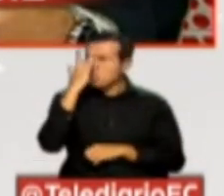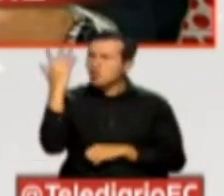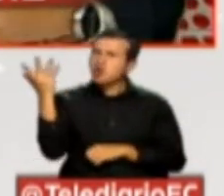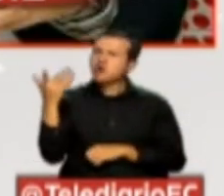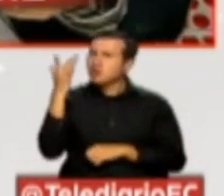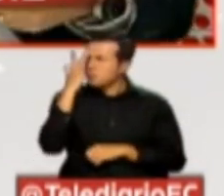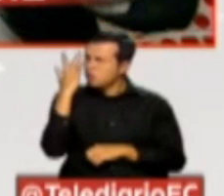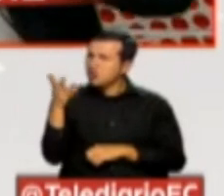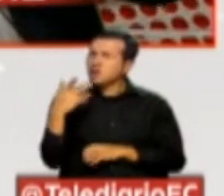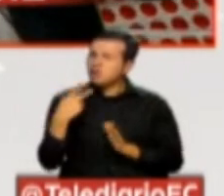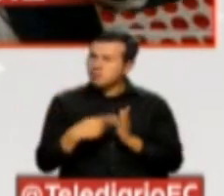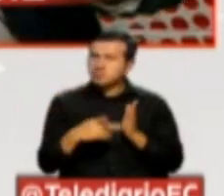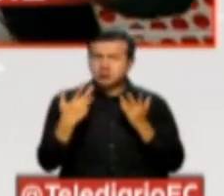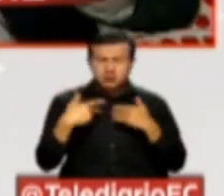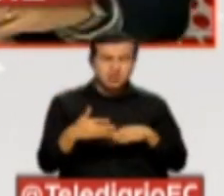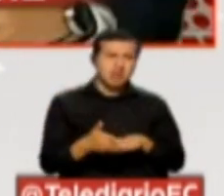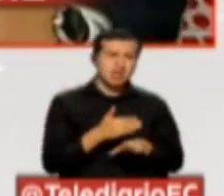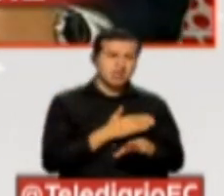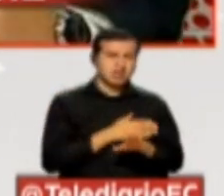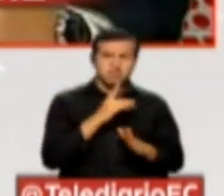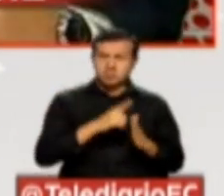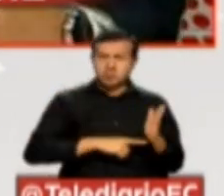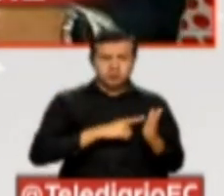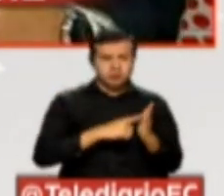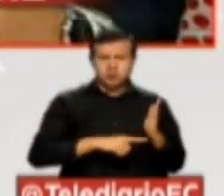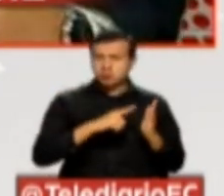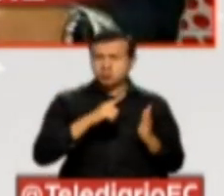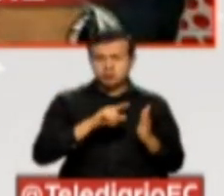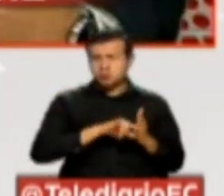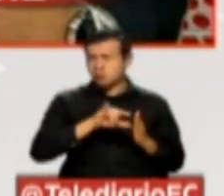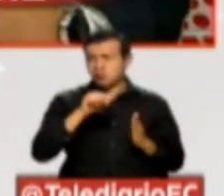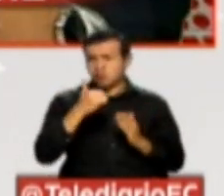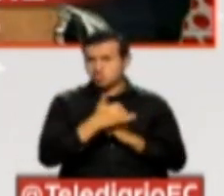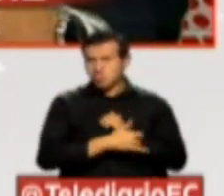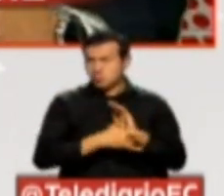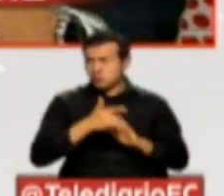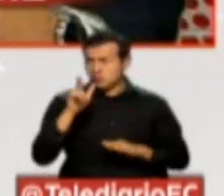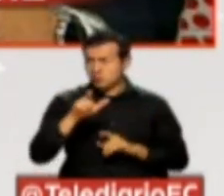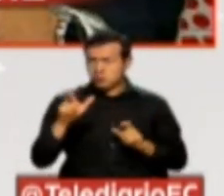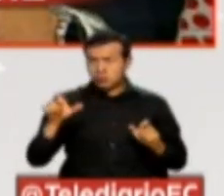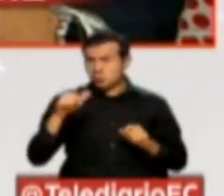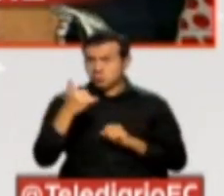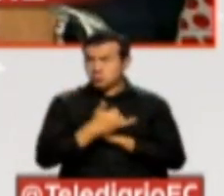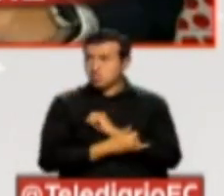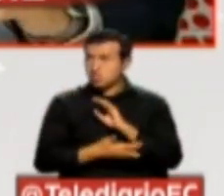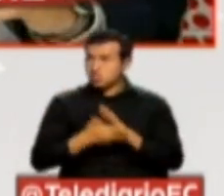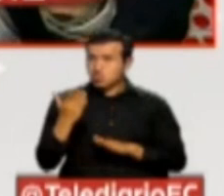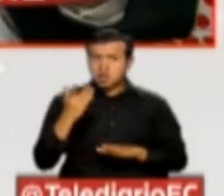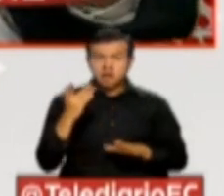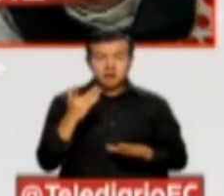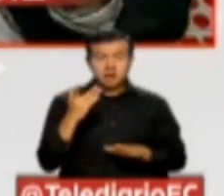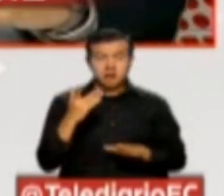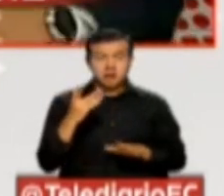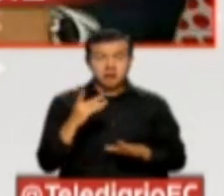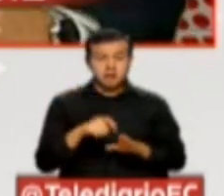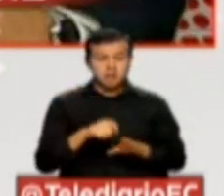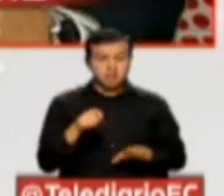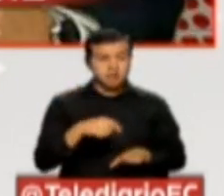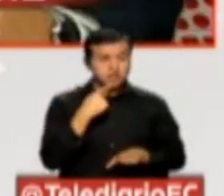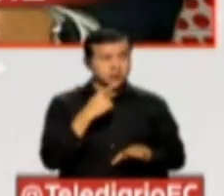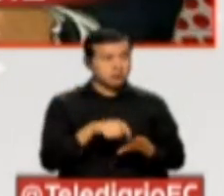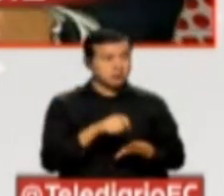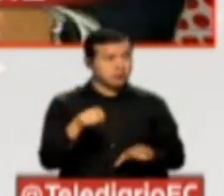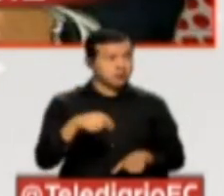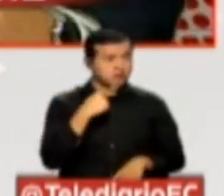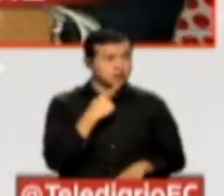qué razón, pese a haber emitido la orden de prohibición de salida, estas personas lograron salir del país. El abogado de la familia agresora dice que han